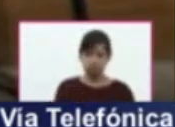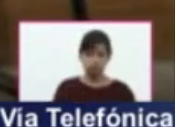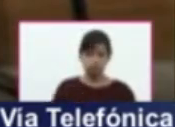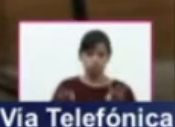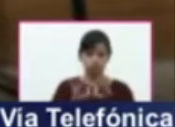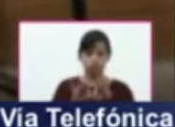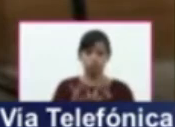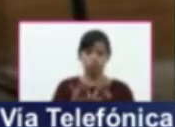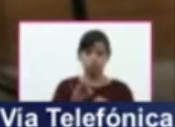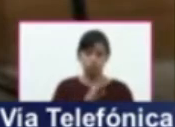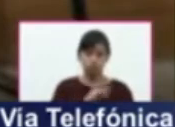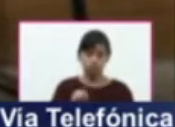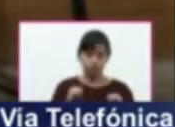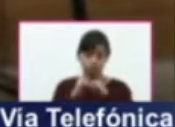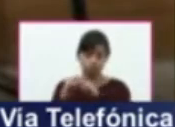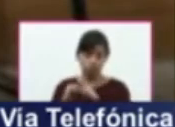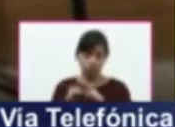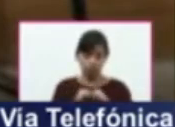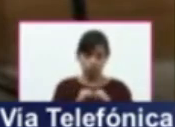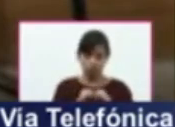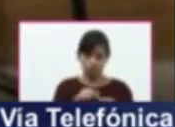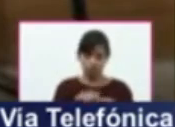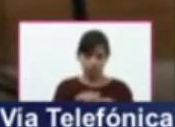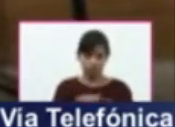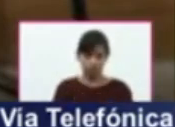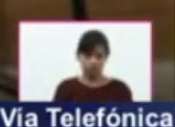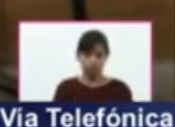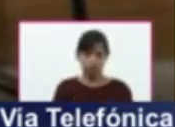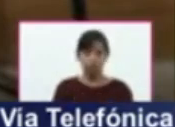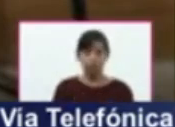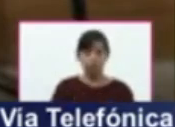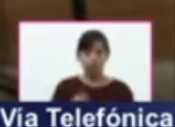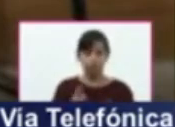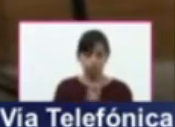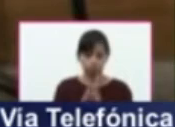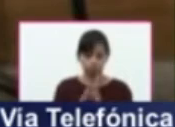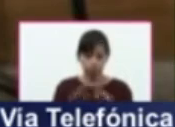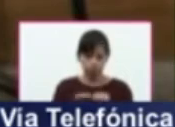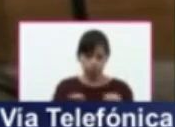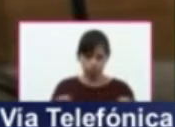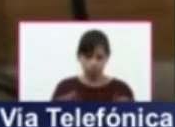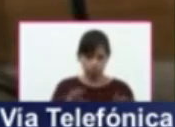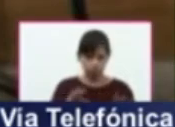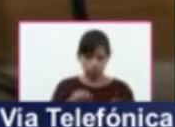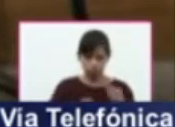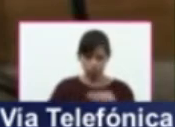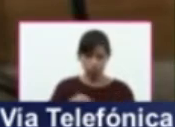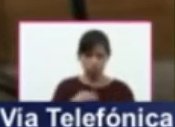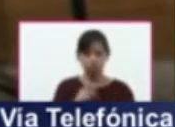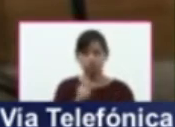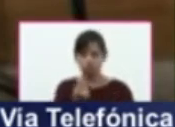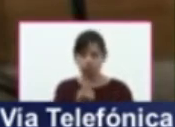su propia encuesta. Y es que a estos señores no quieren que el presidente les quite sus